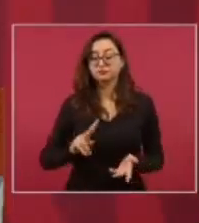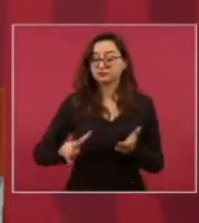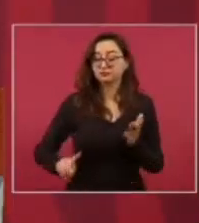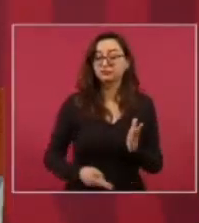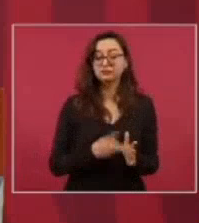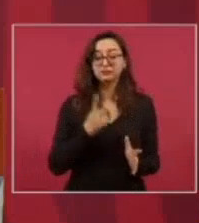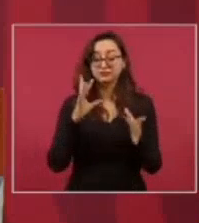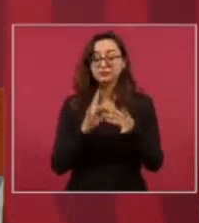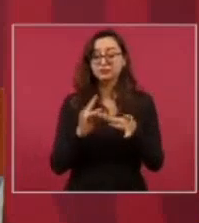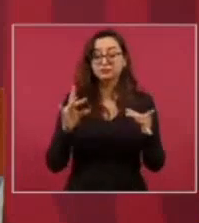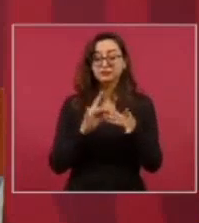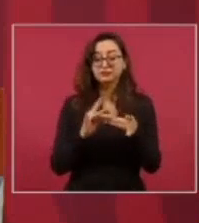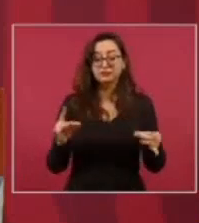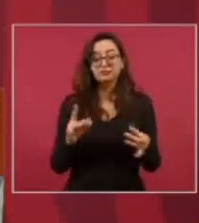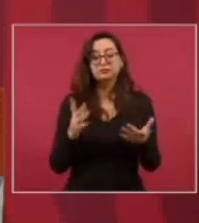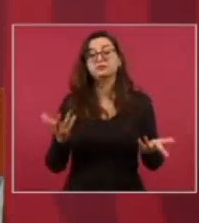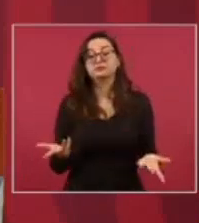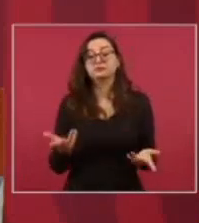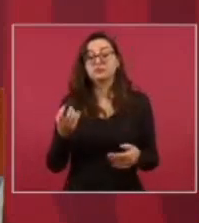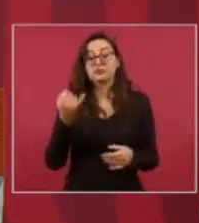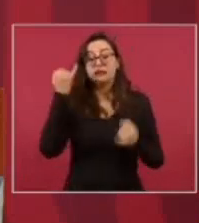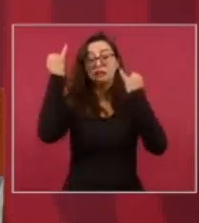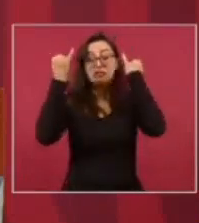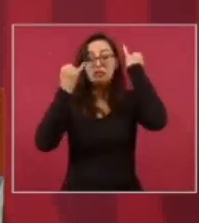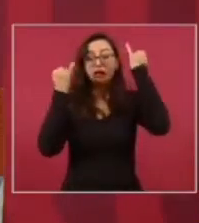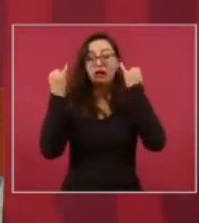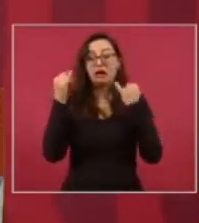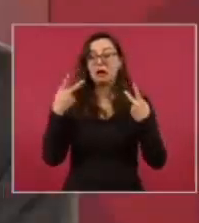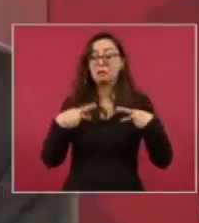de que el pueblo sea malagradecido.